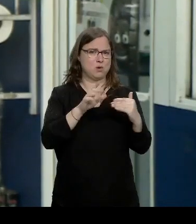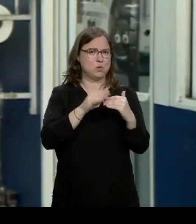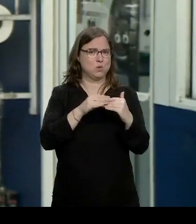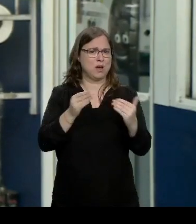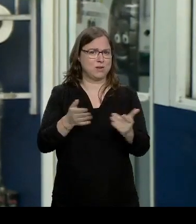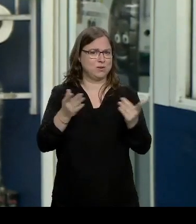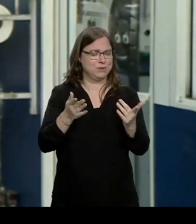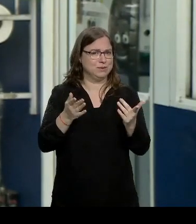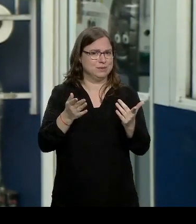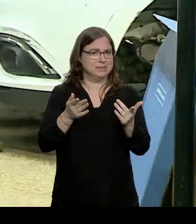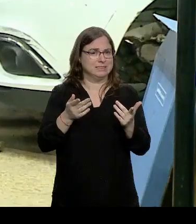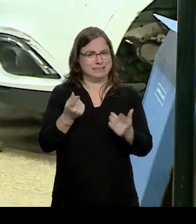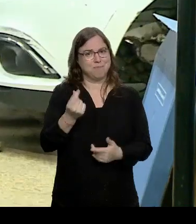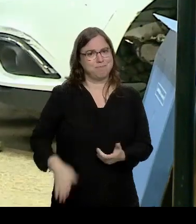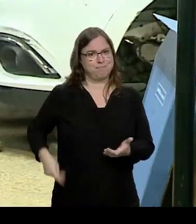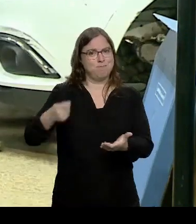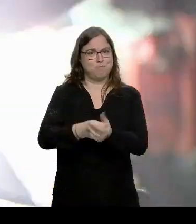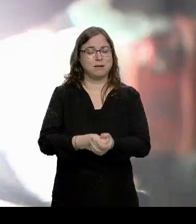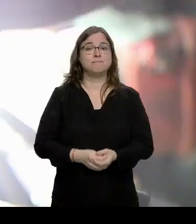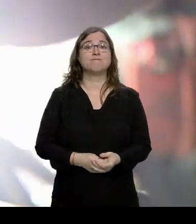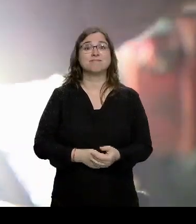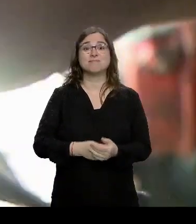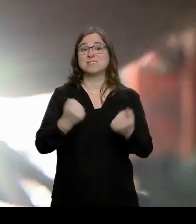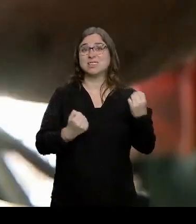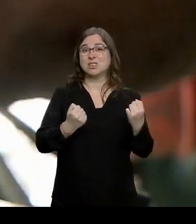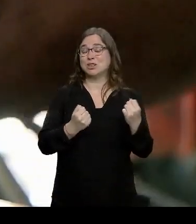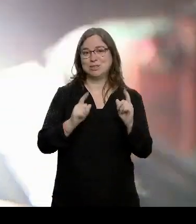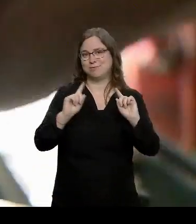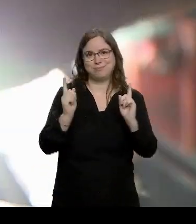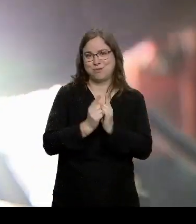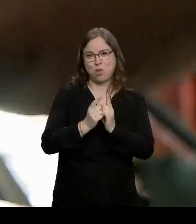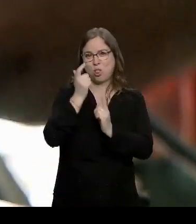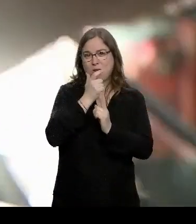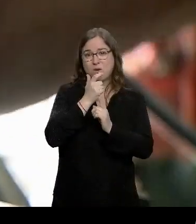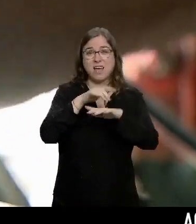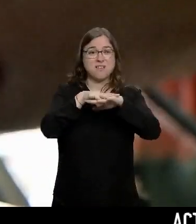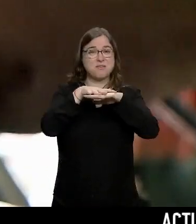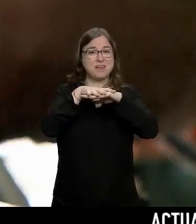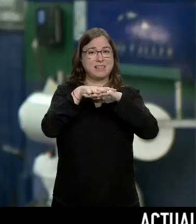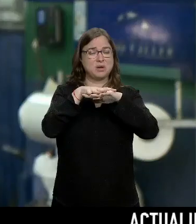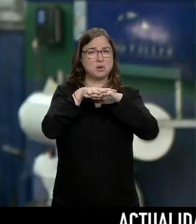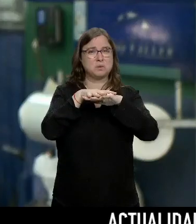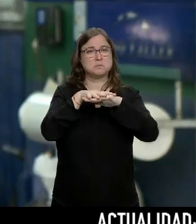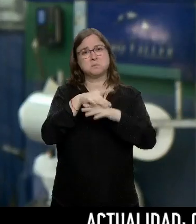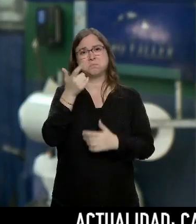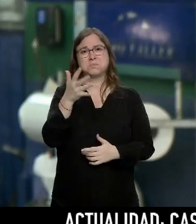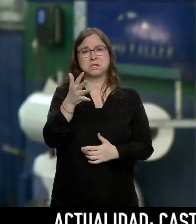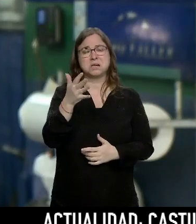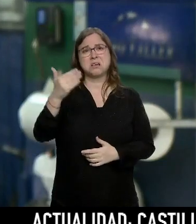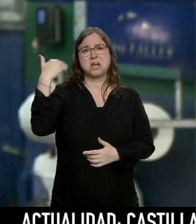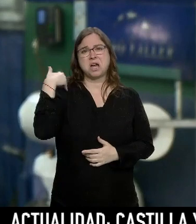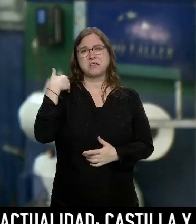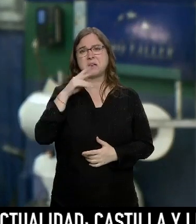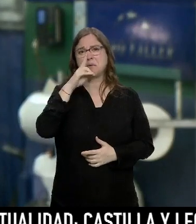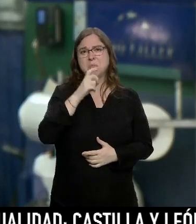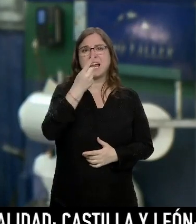ser rascarse el bolsillo. Su vida útil se acortará a pasos agigantados. Los filtros de partículas suelen tener una vida